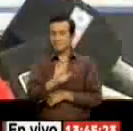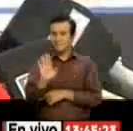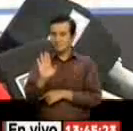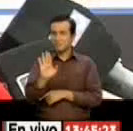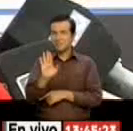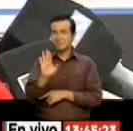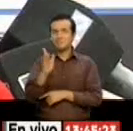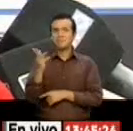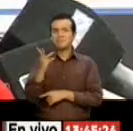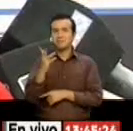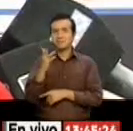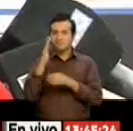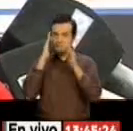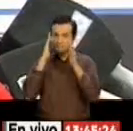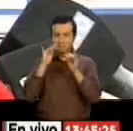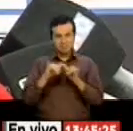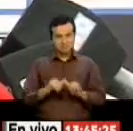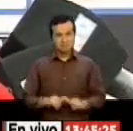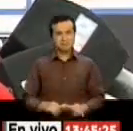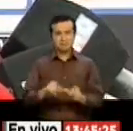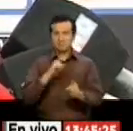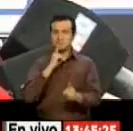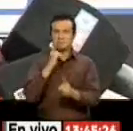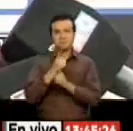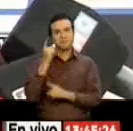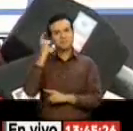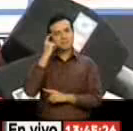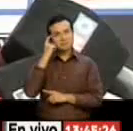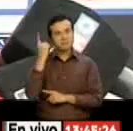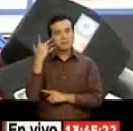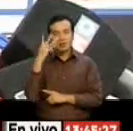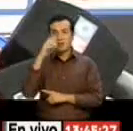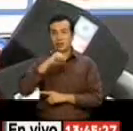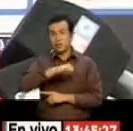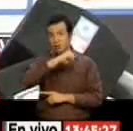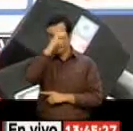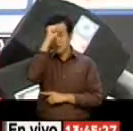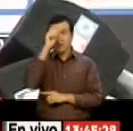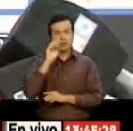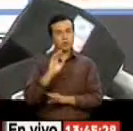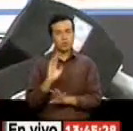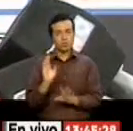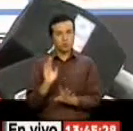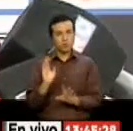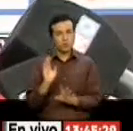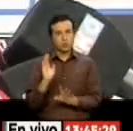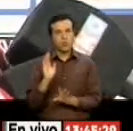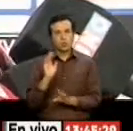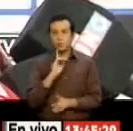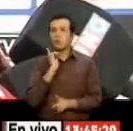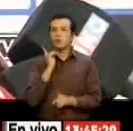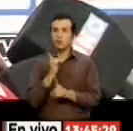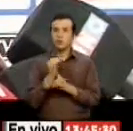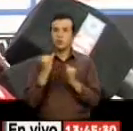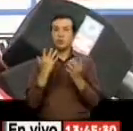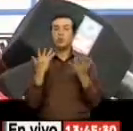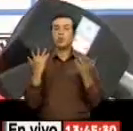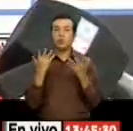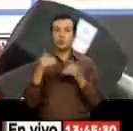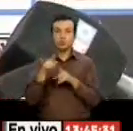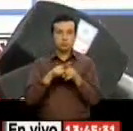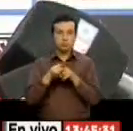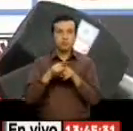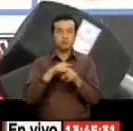igual eso no nos desconcentra. Nos hace pensar de que ya somos campeones. Definitivamente este partido que vamos a enfrentar